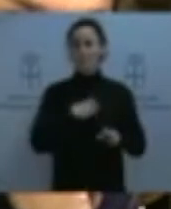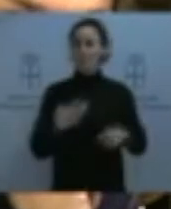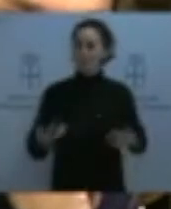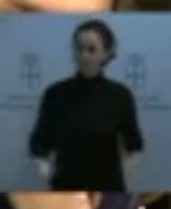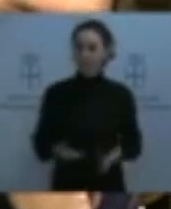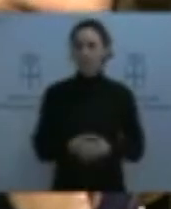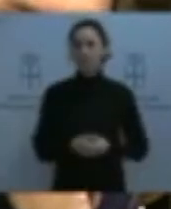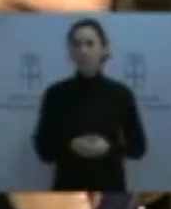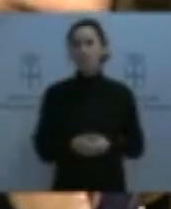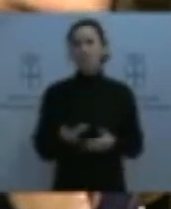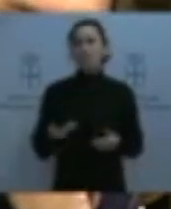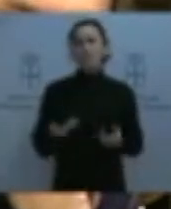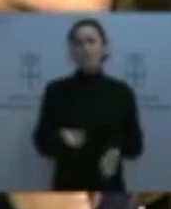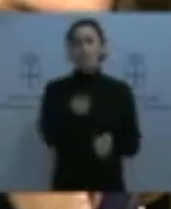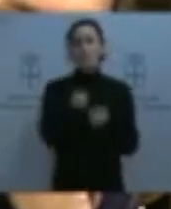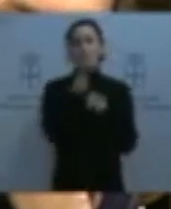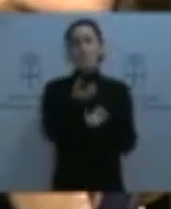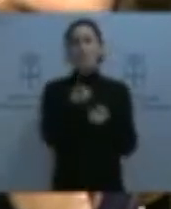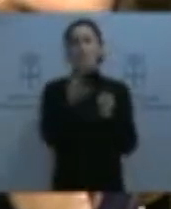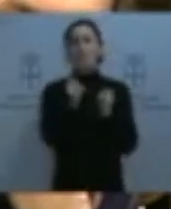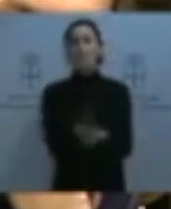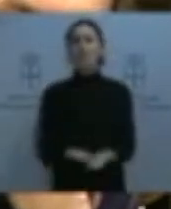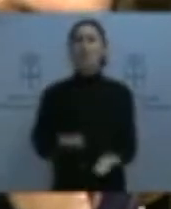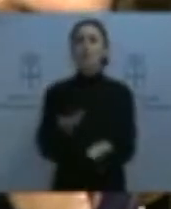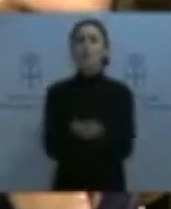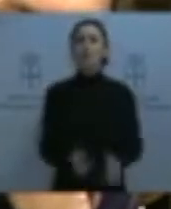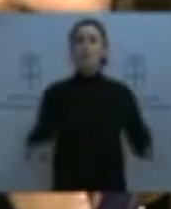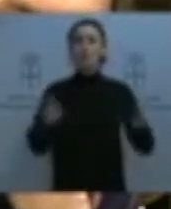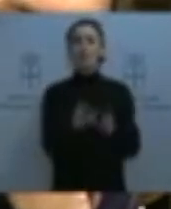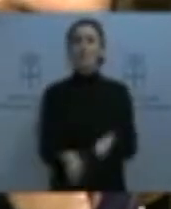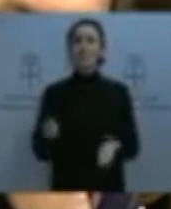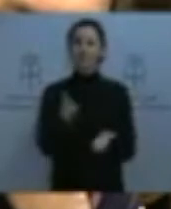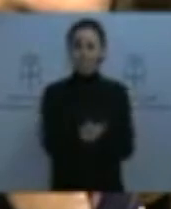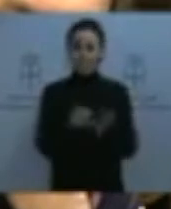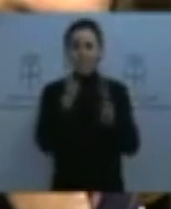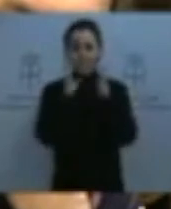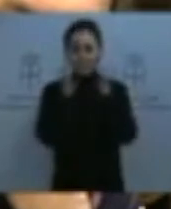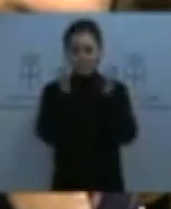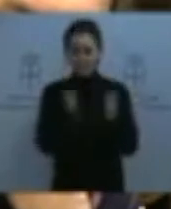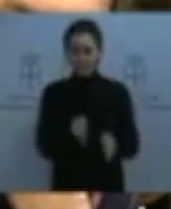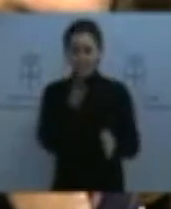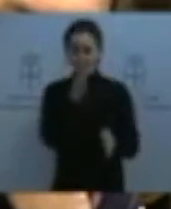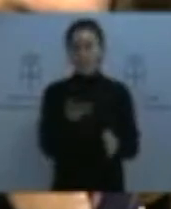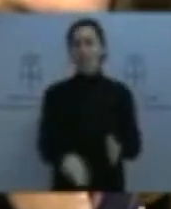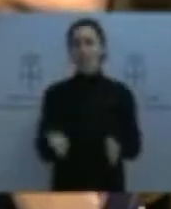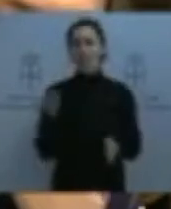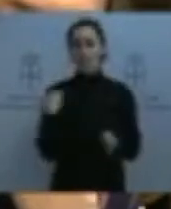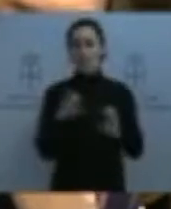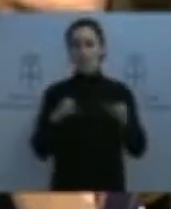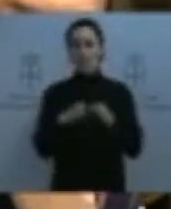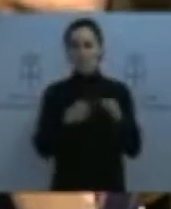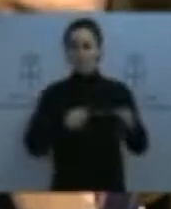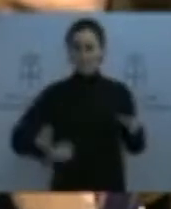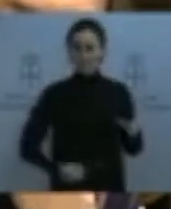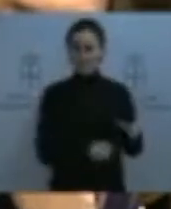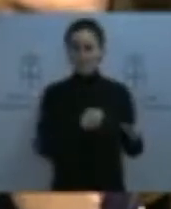una información que le hemos pedido de forma reiterada. Es cierto que ayer llegó a mi grupo parlamentario, a Podemos